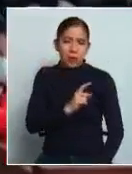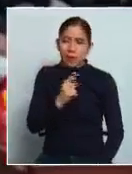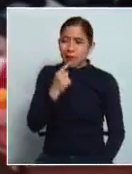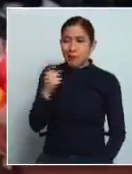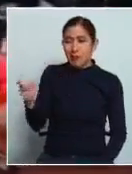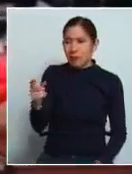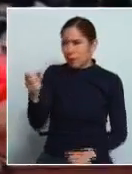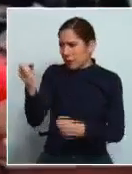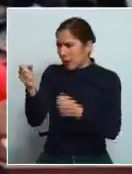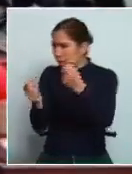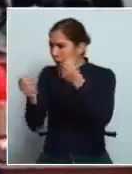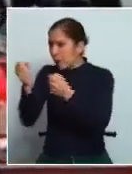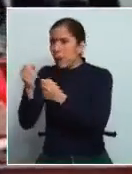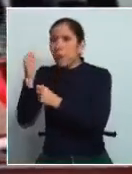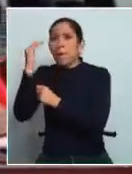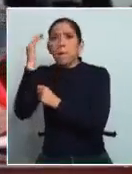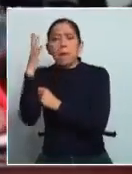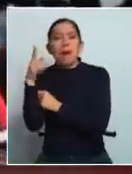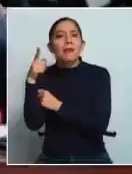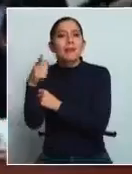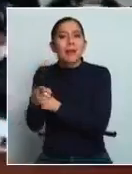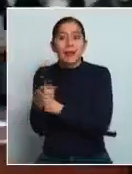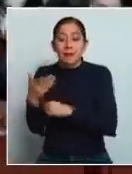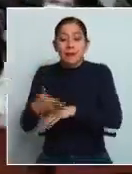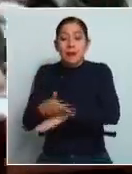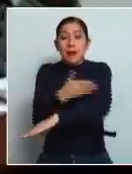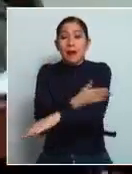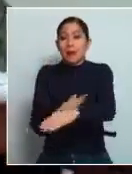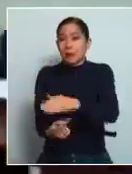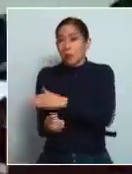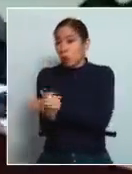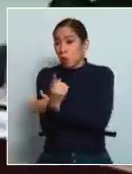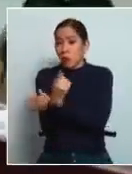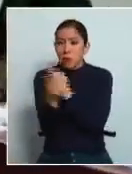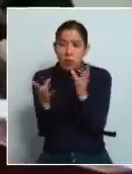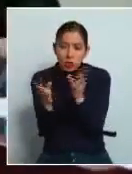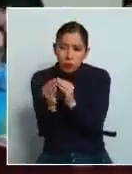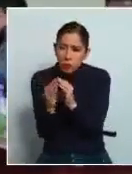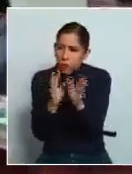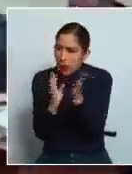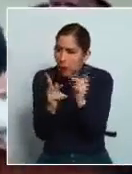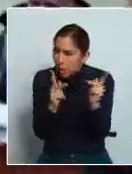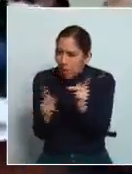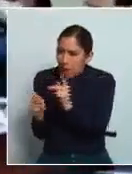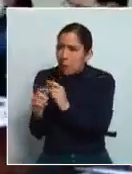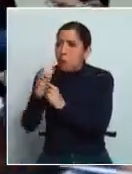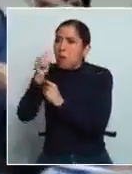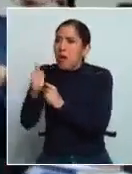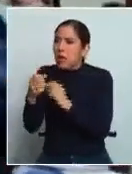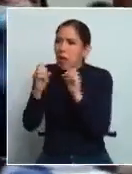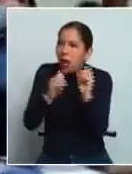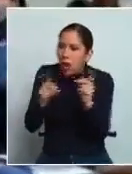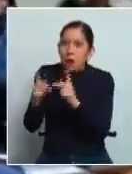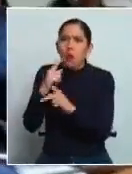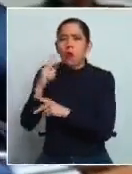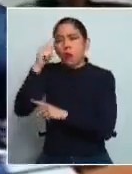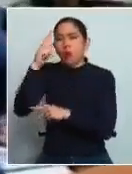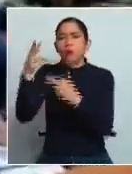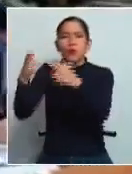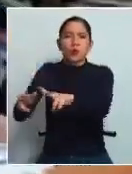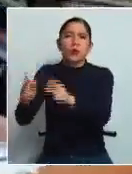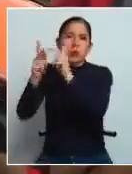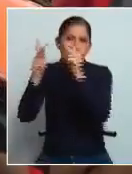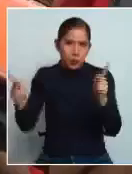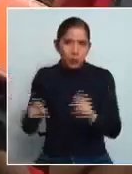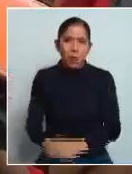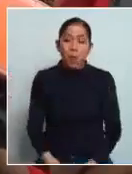este vehículo habría servido para una reunión a la 1 de la mañana para planificar los hechos ocurridos en la Universidad de Potosí. En el que